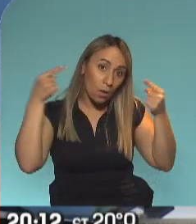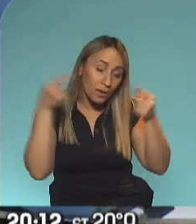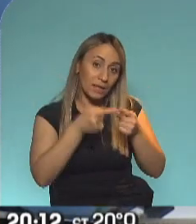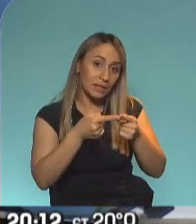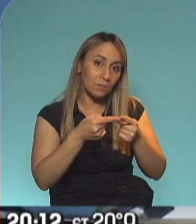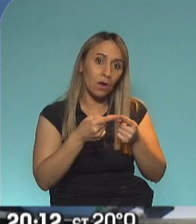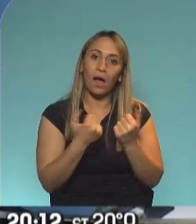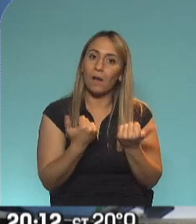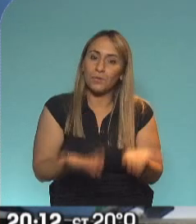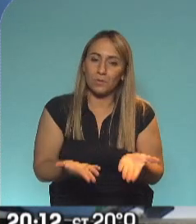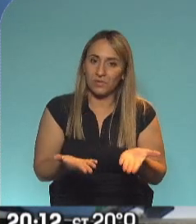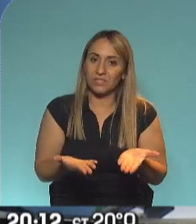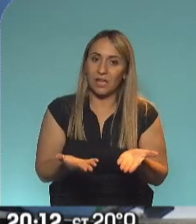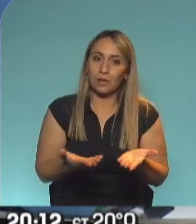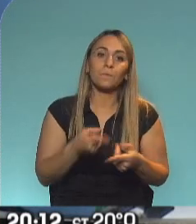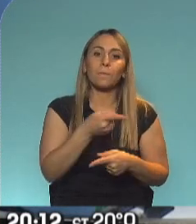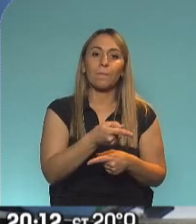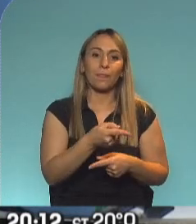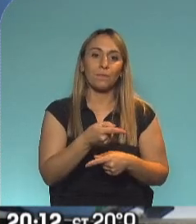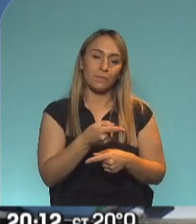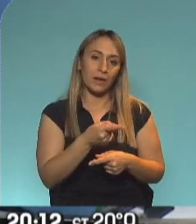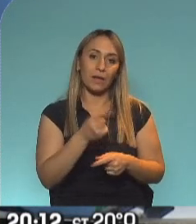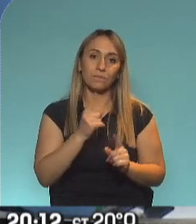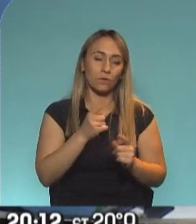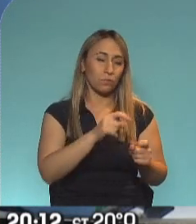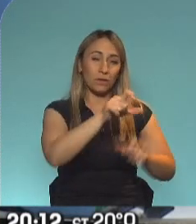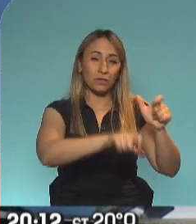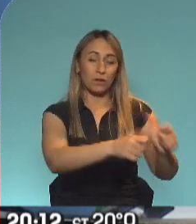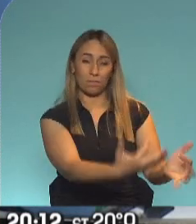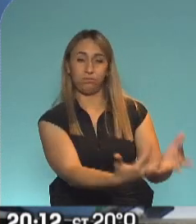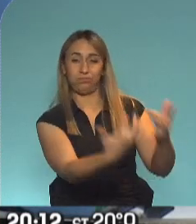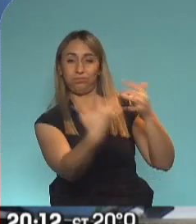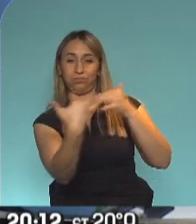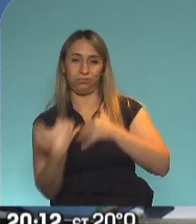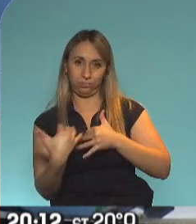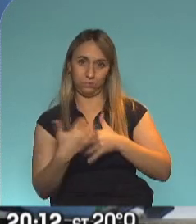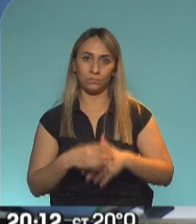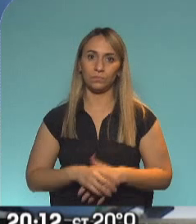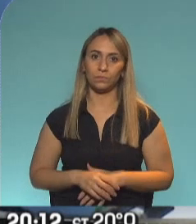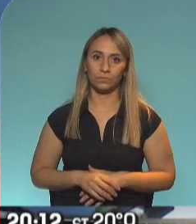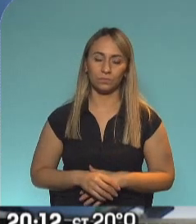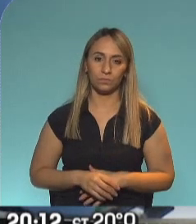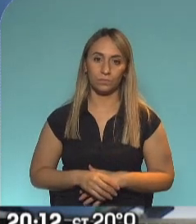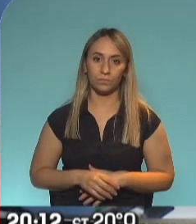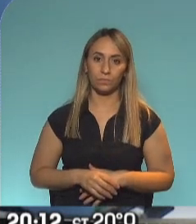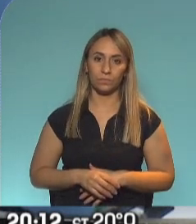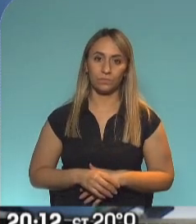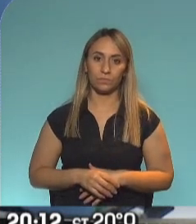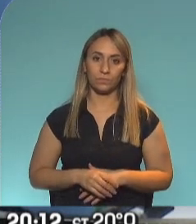utilizar los más adecuados para responder a este masivo ingreso de personas a la provincia.